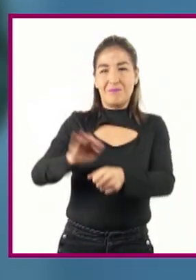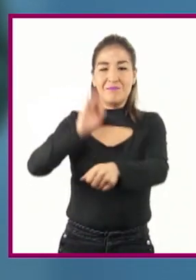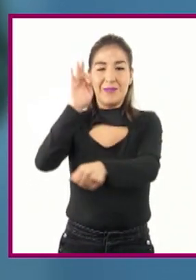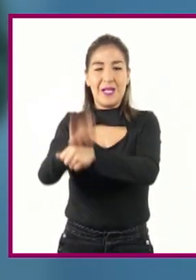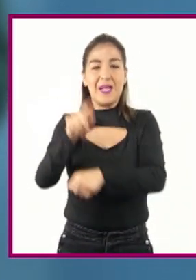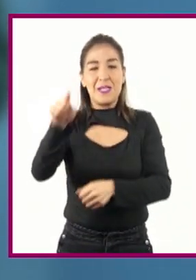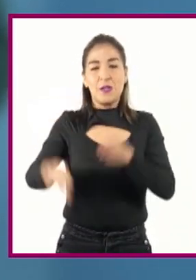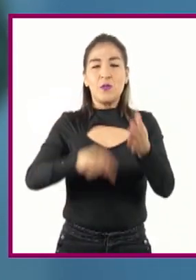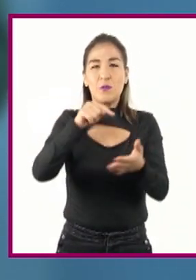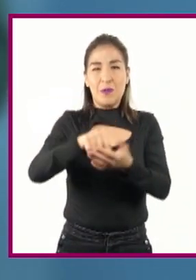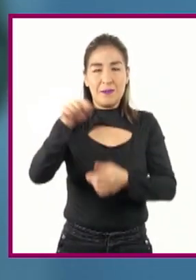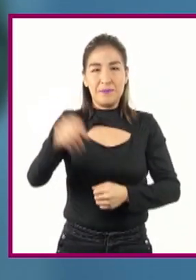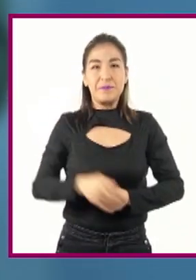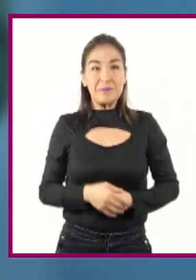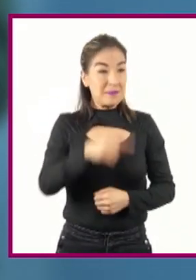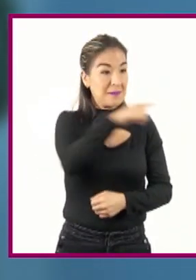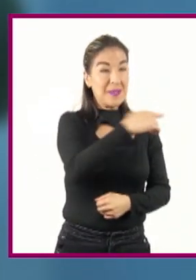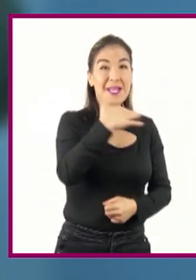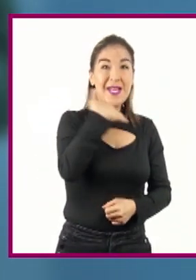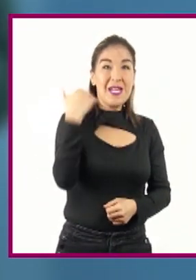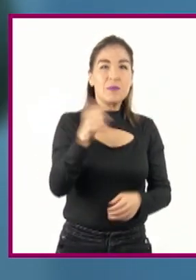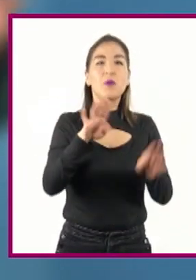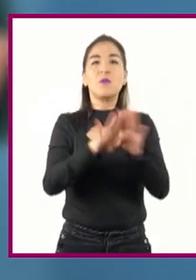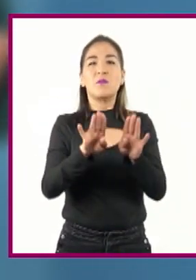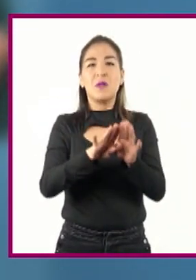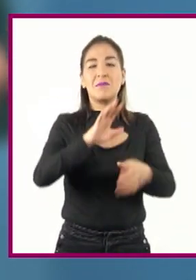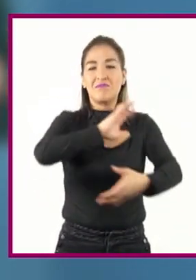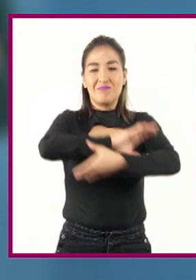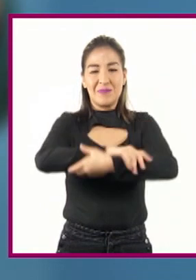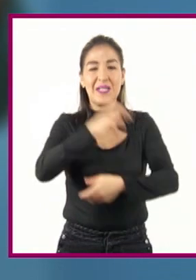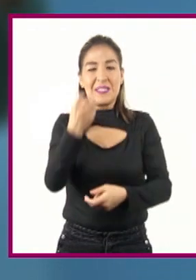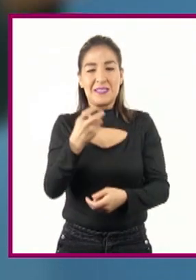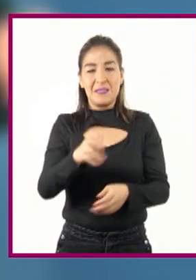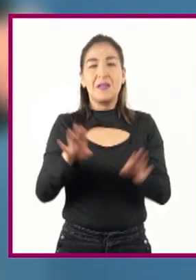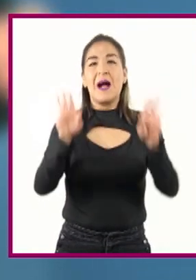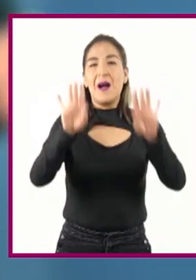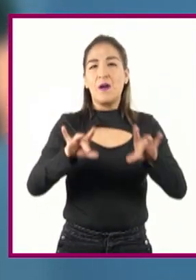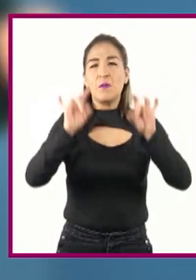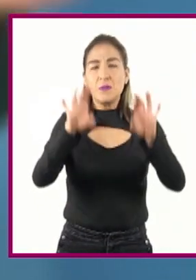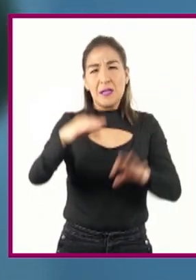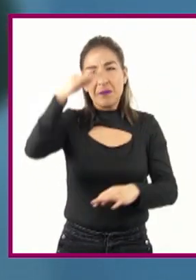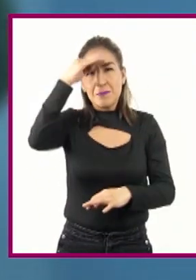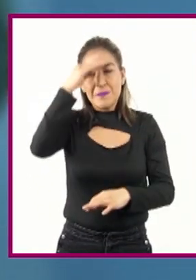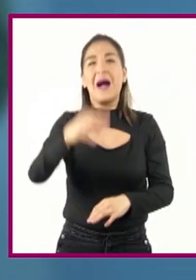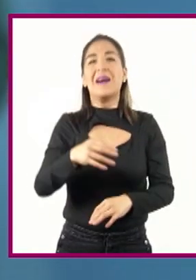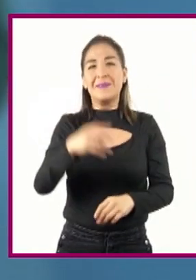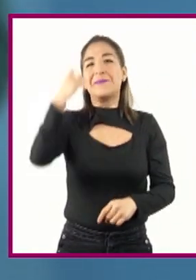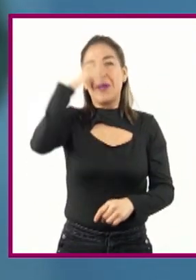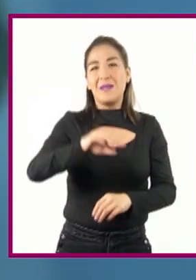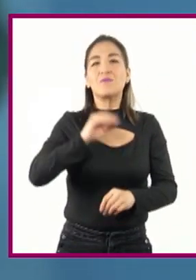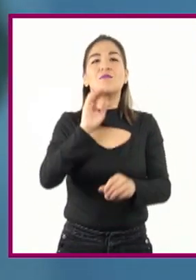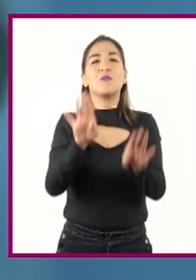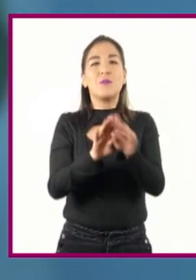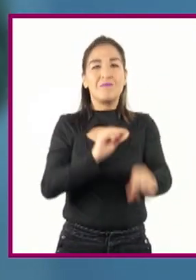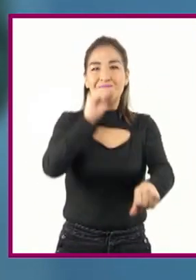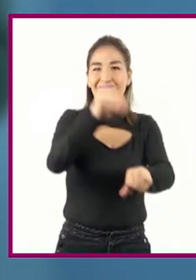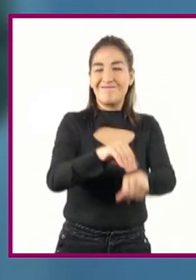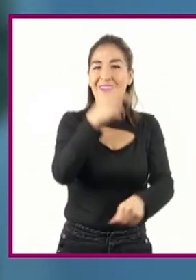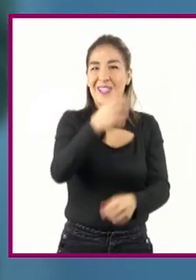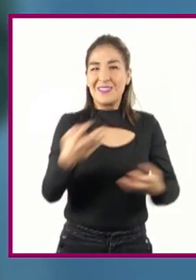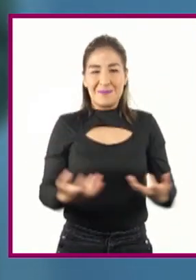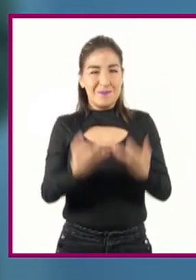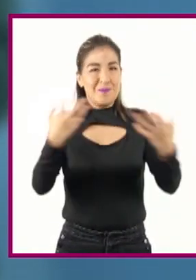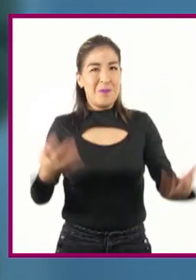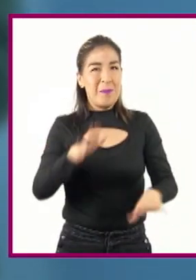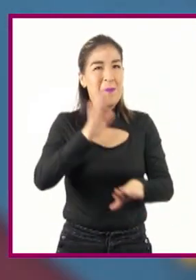que Alemania, aliada de Austria, vio en este conflicto la oportunidad de expandir su territorio,